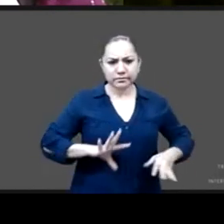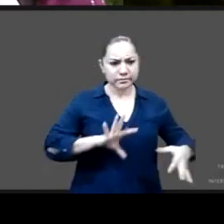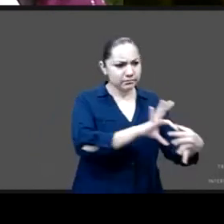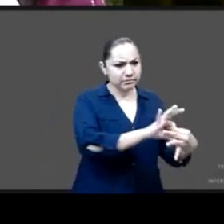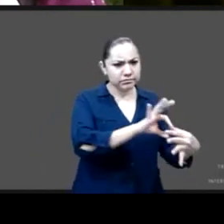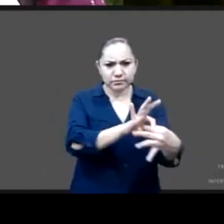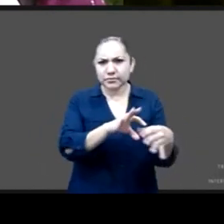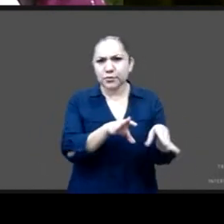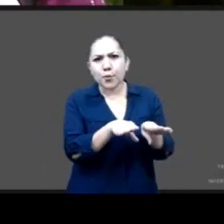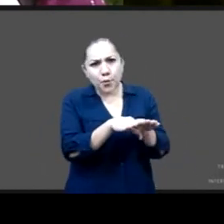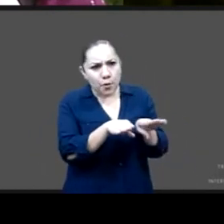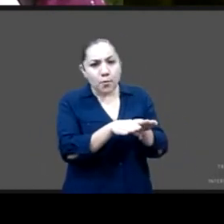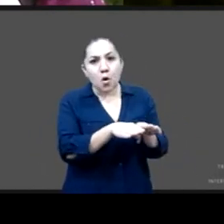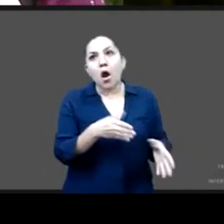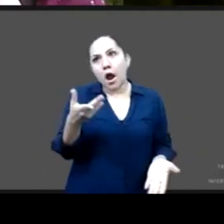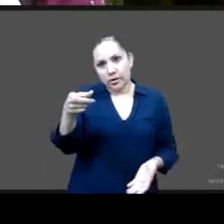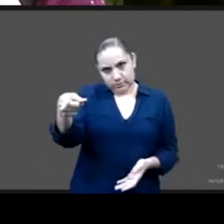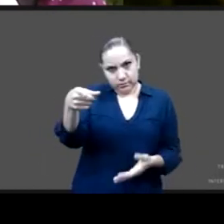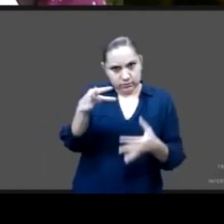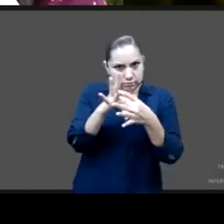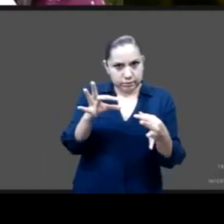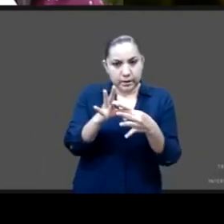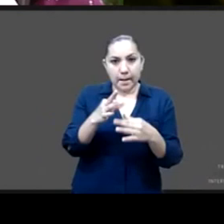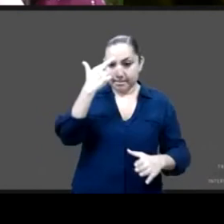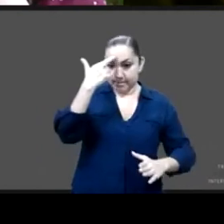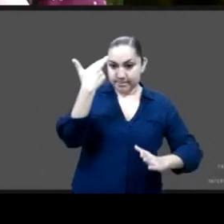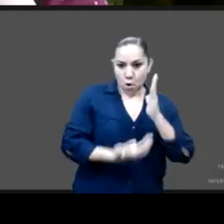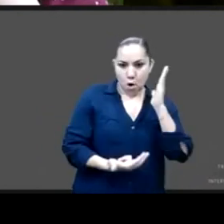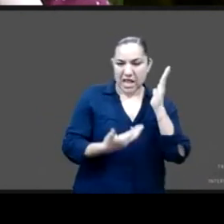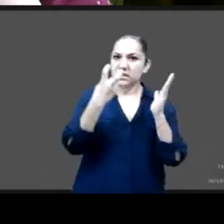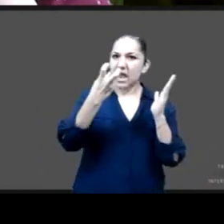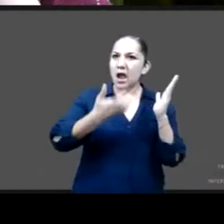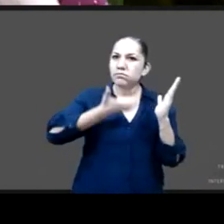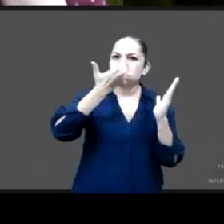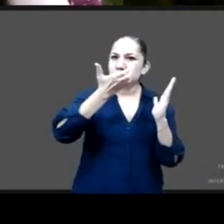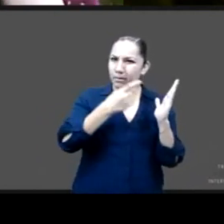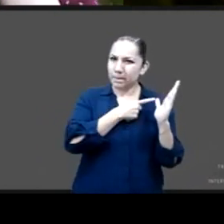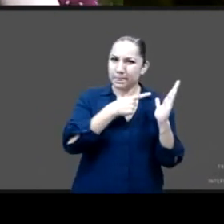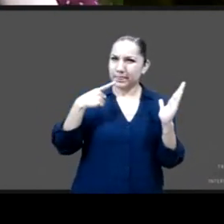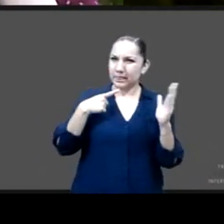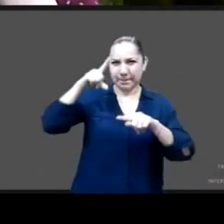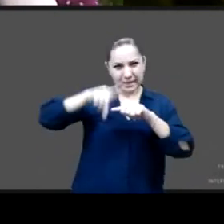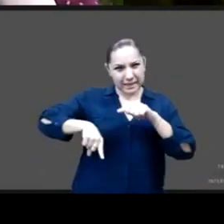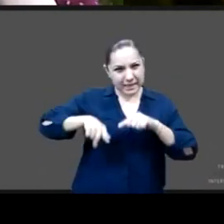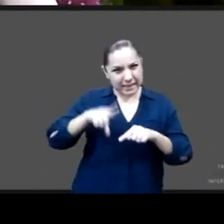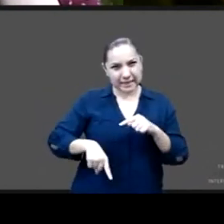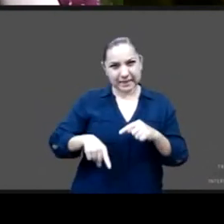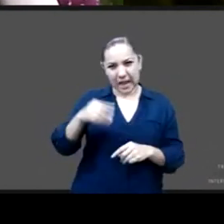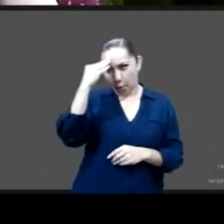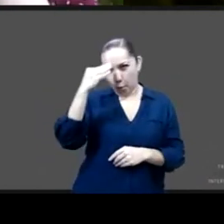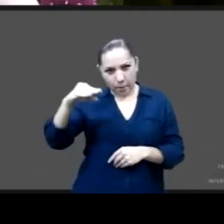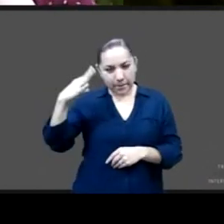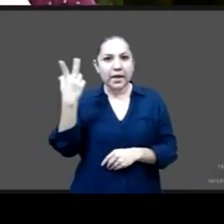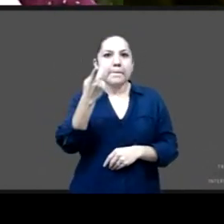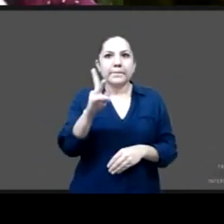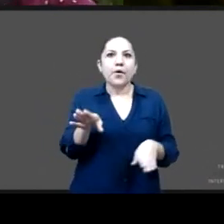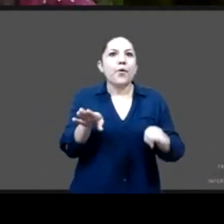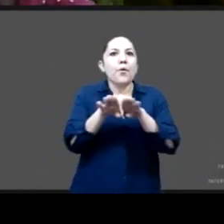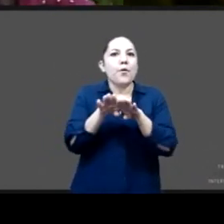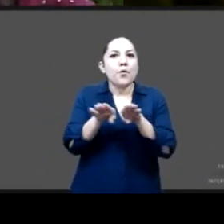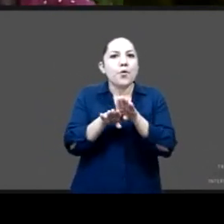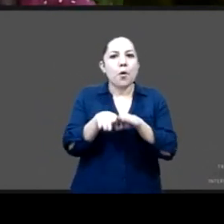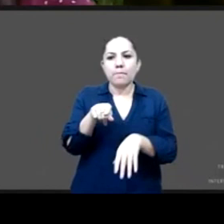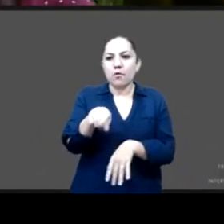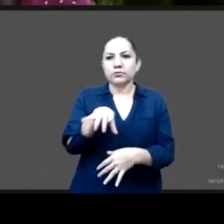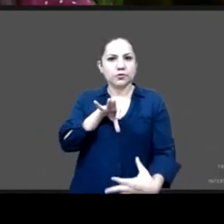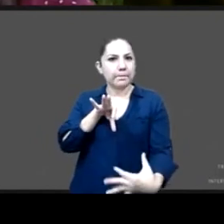la violencia pero cuál es la clave de ello para salir con éxito ¿cómo abordar este tema con los más pequeños